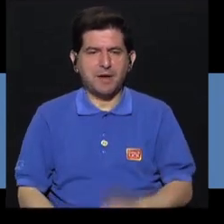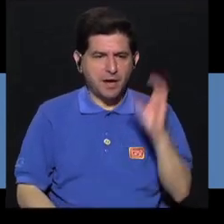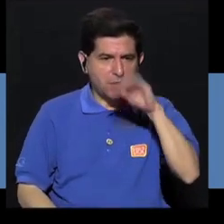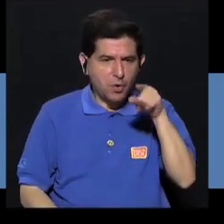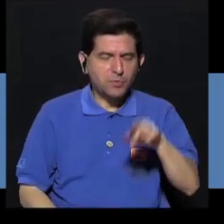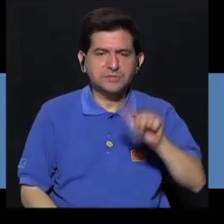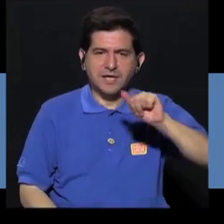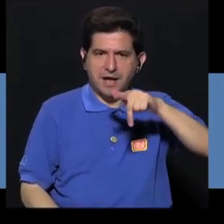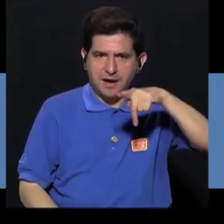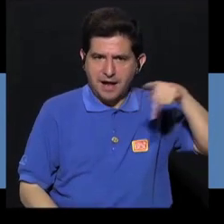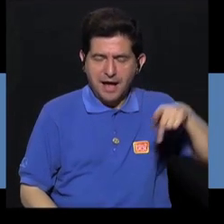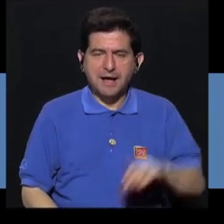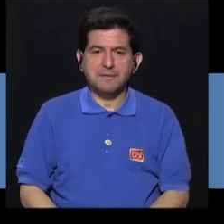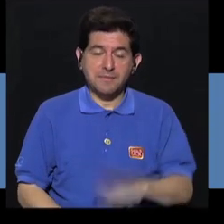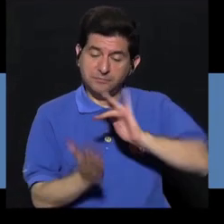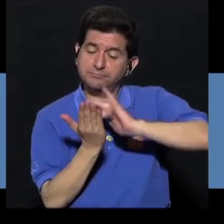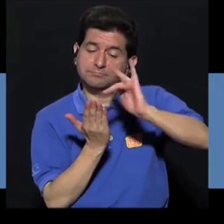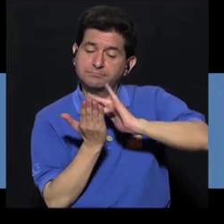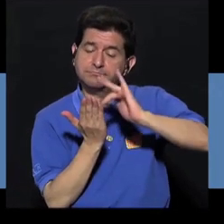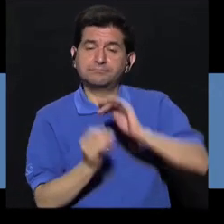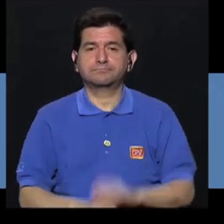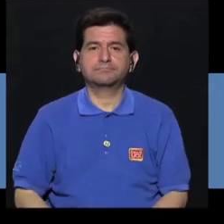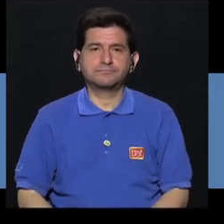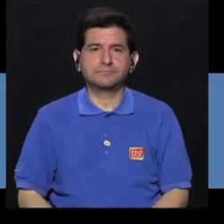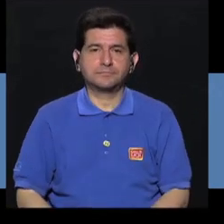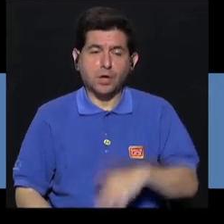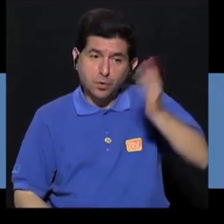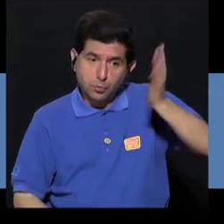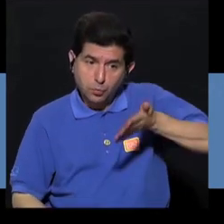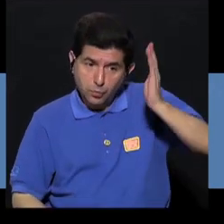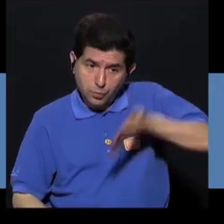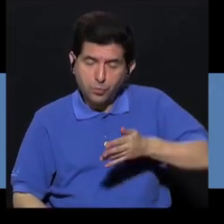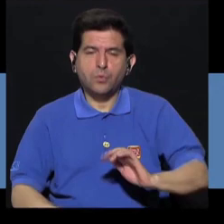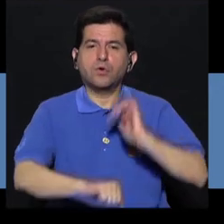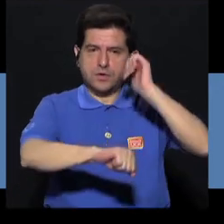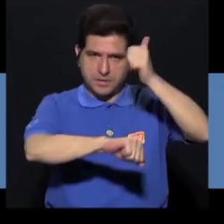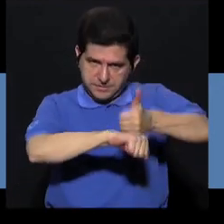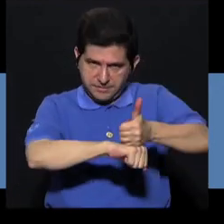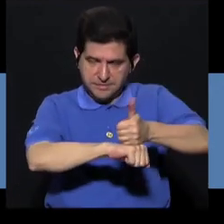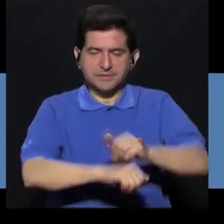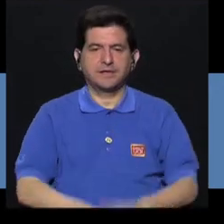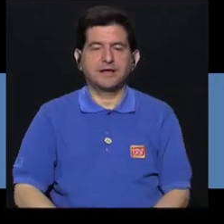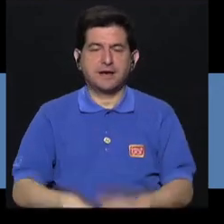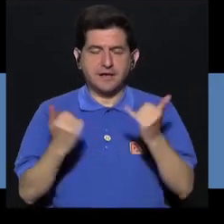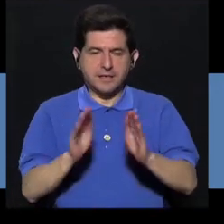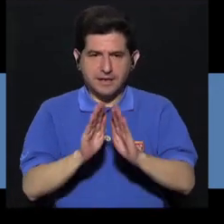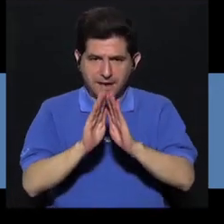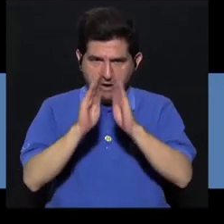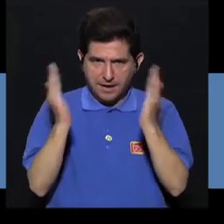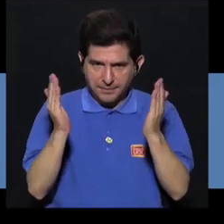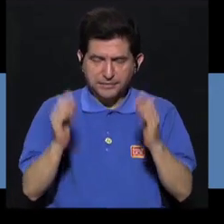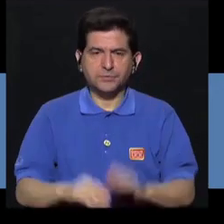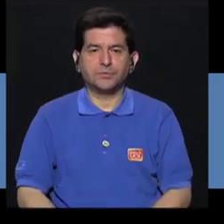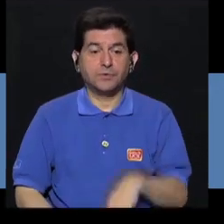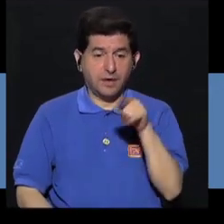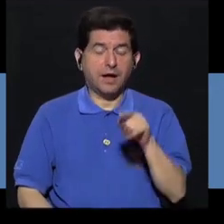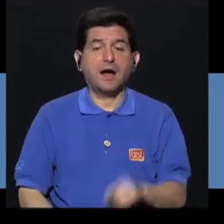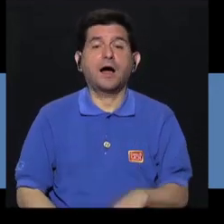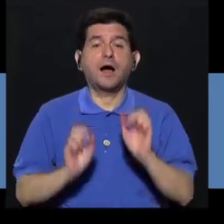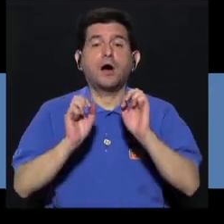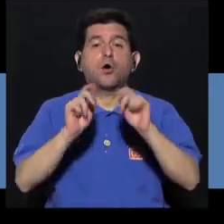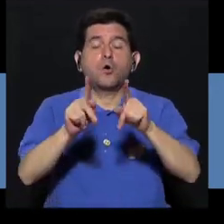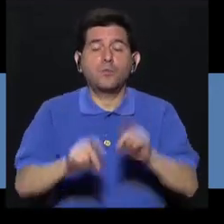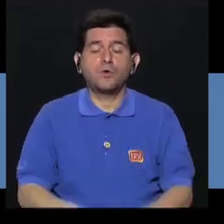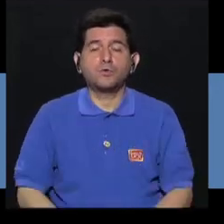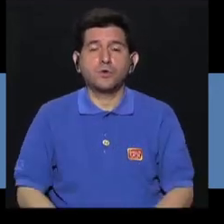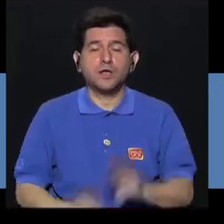la aplicación en su dispositivo móvil. Descárguela e instálela. Al abrir la aplicación, esta le da la